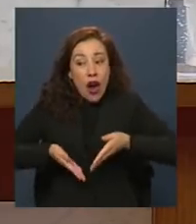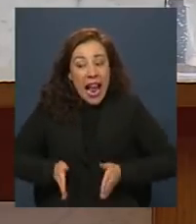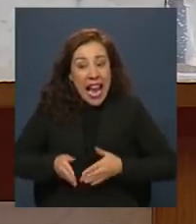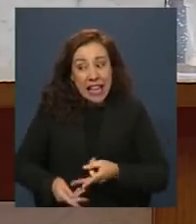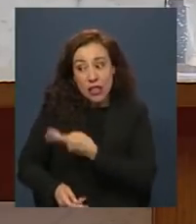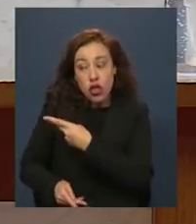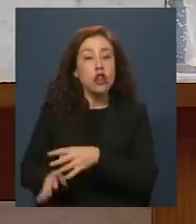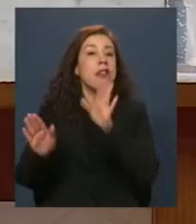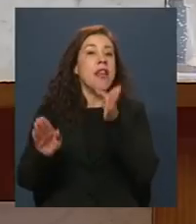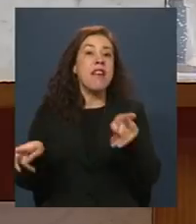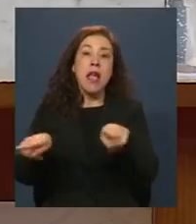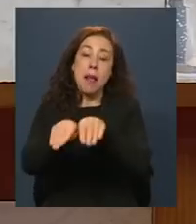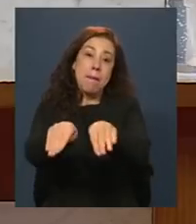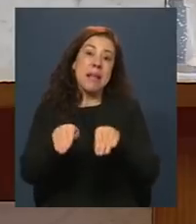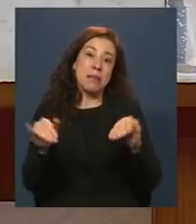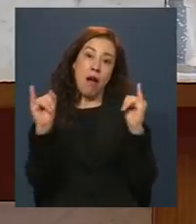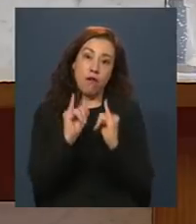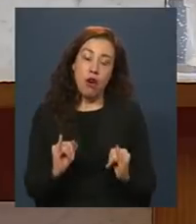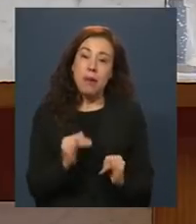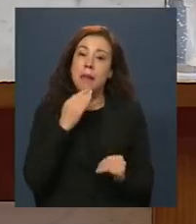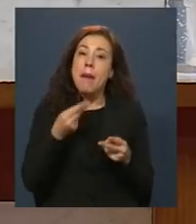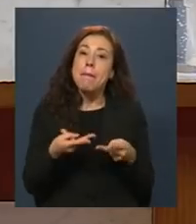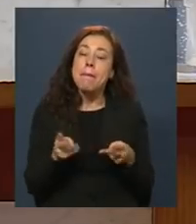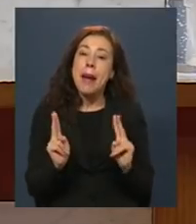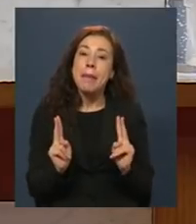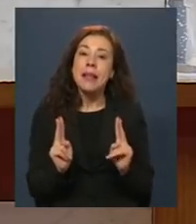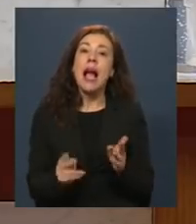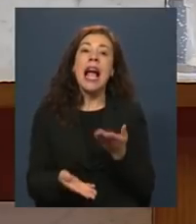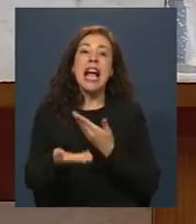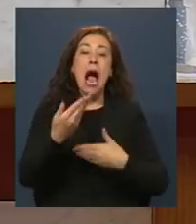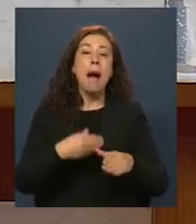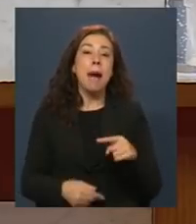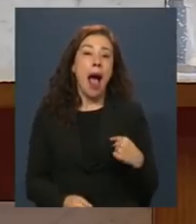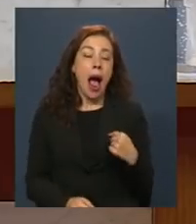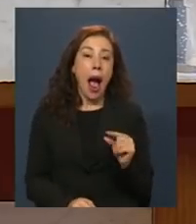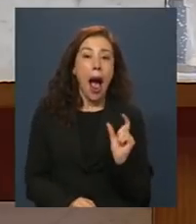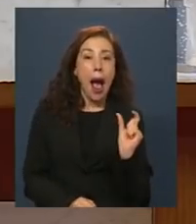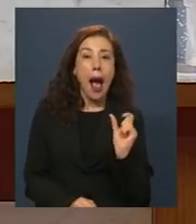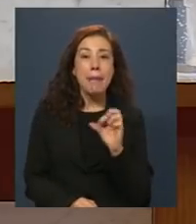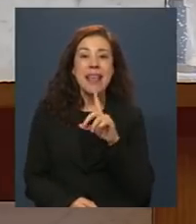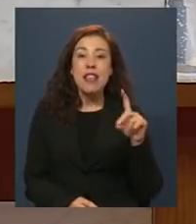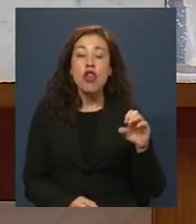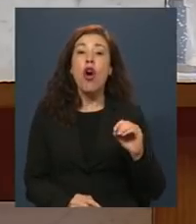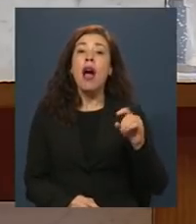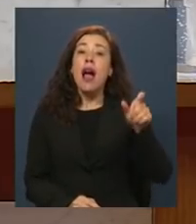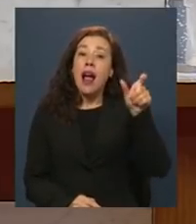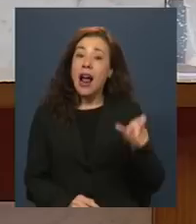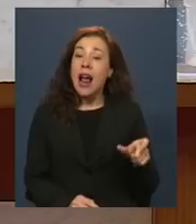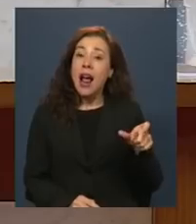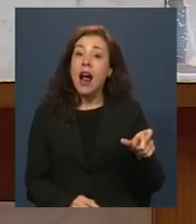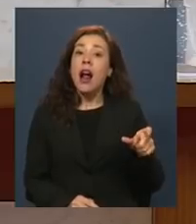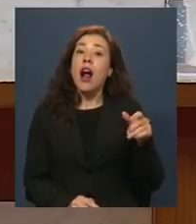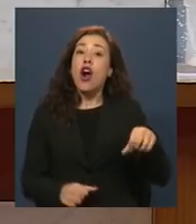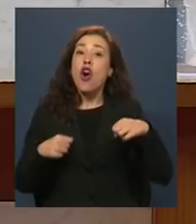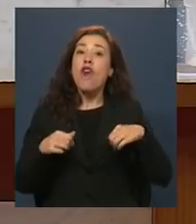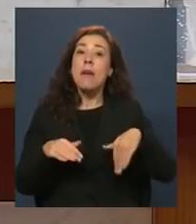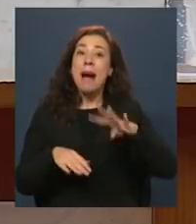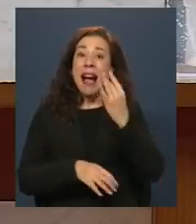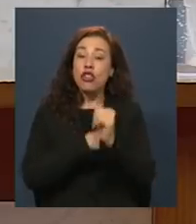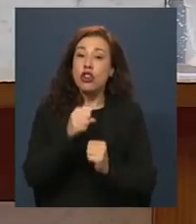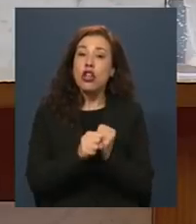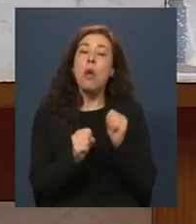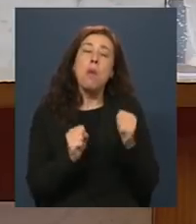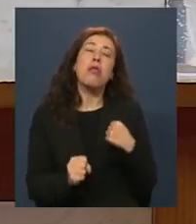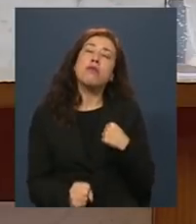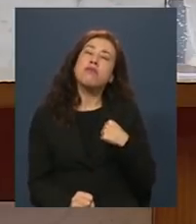comunes. También permite el cambio de apellido de mayores de 14 años, quienes podrán elegir llevar